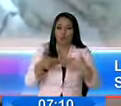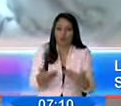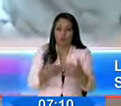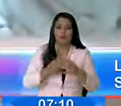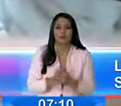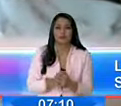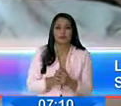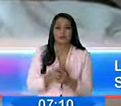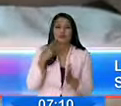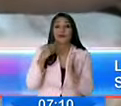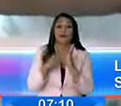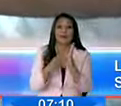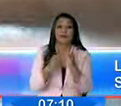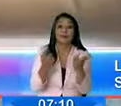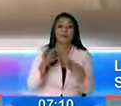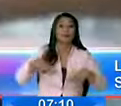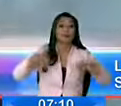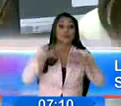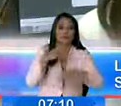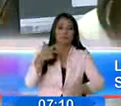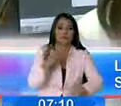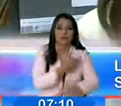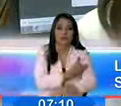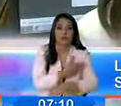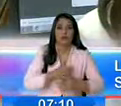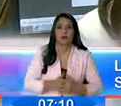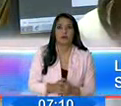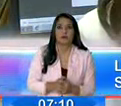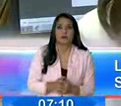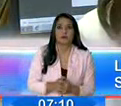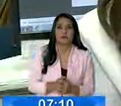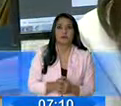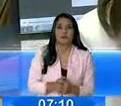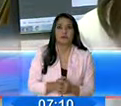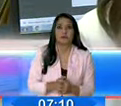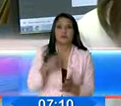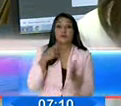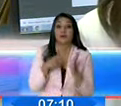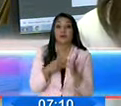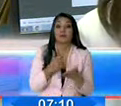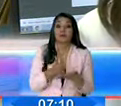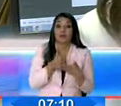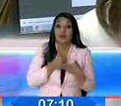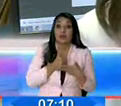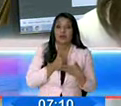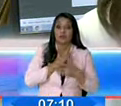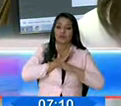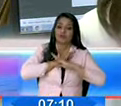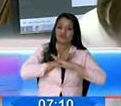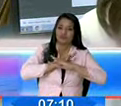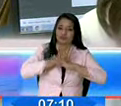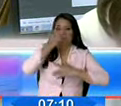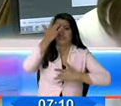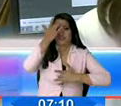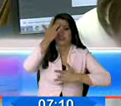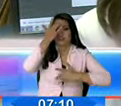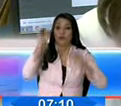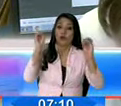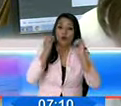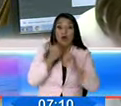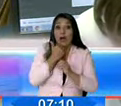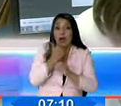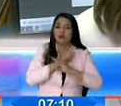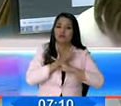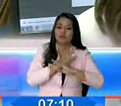que lo más importante es la vacunación. Eso nos ayuda a prevenir en tal caso de tener alguna